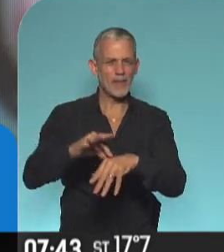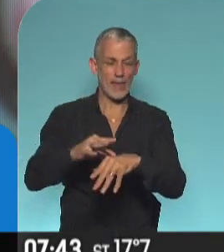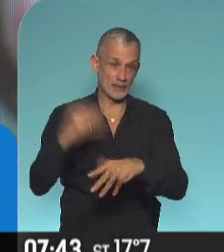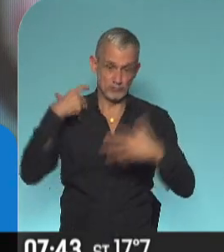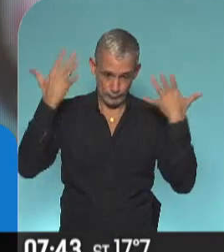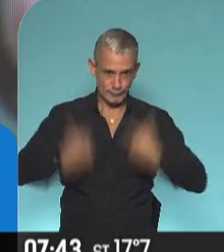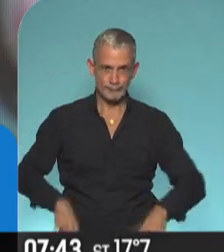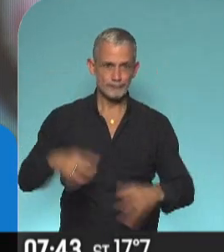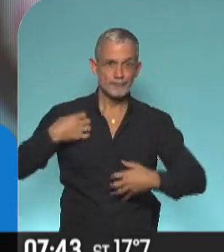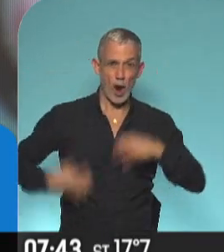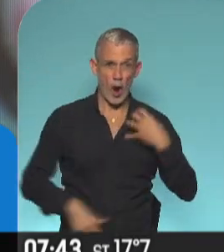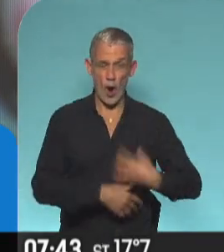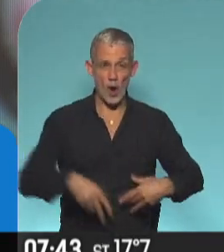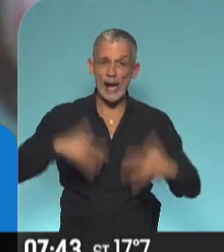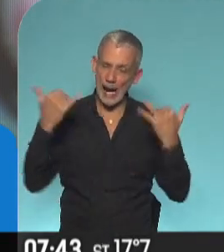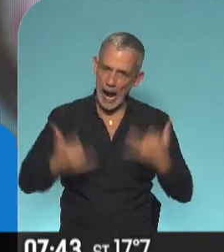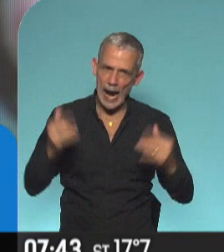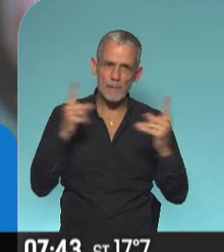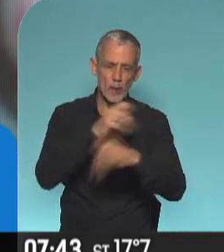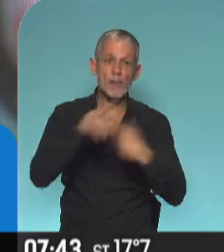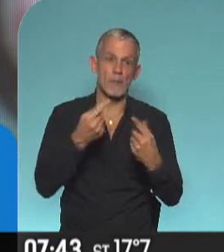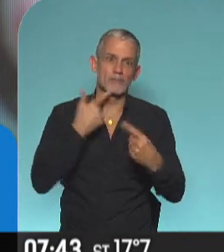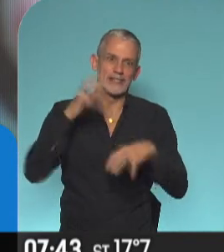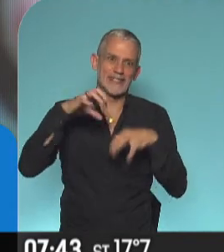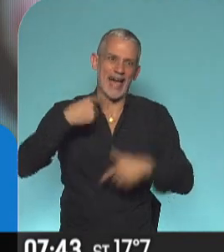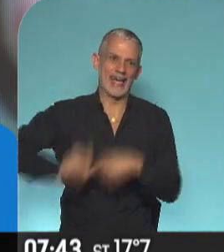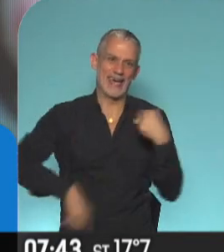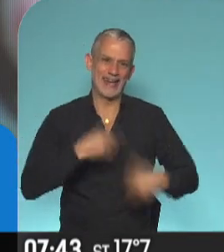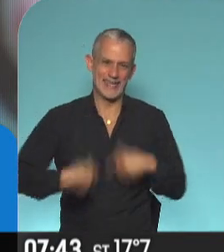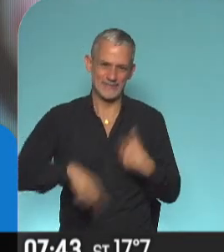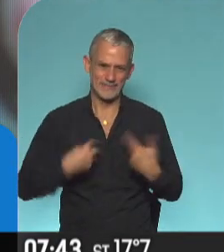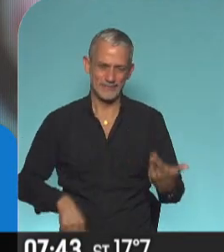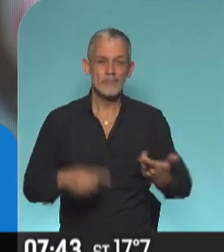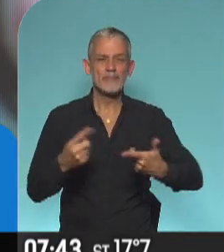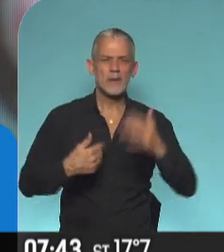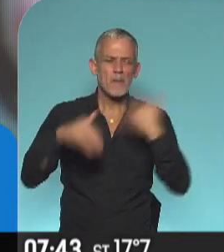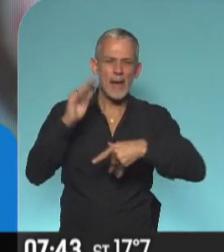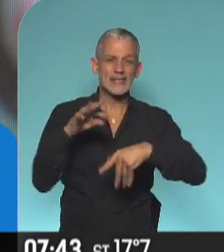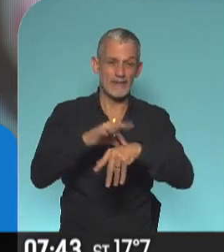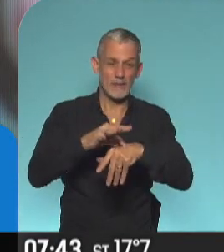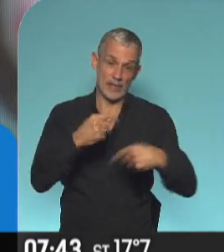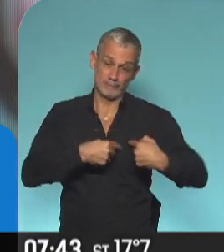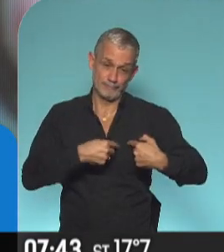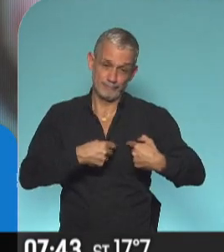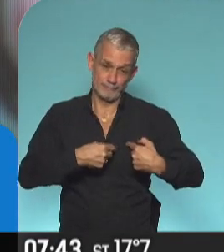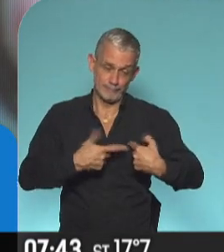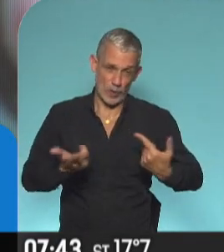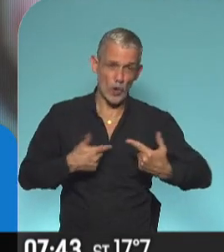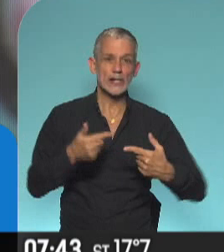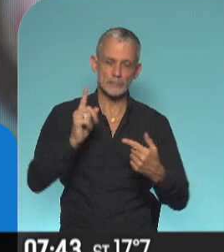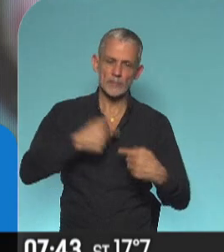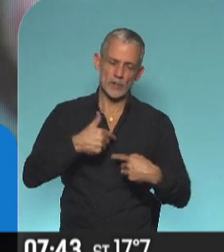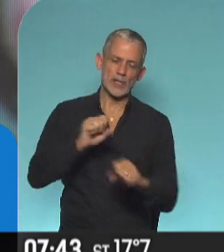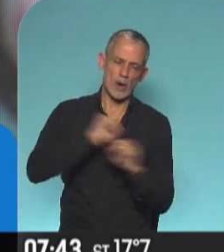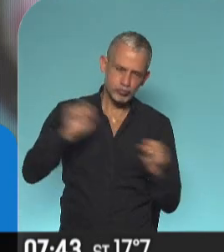general. Todos los órganos se ven afectados justamente por la circulación sanguínea. Los principales son las enfermedades cardíacas, dentro de ellas los